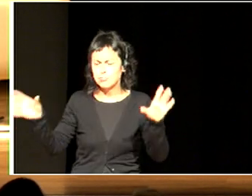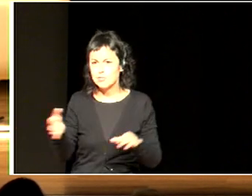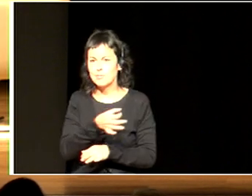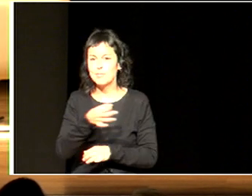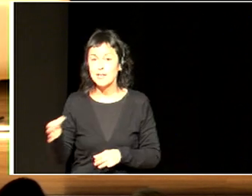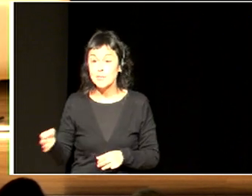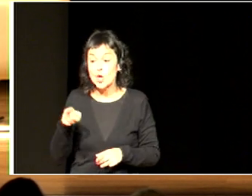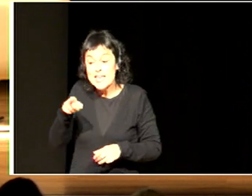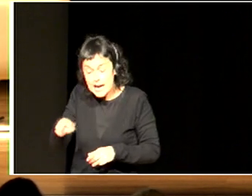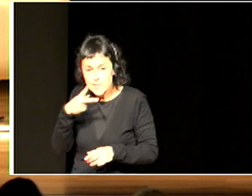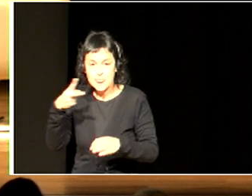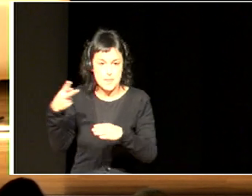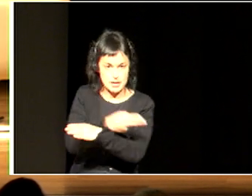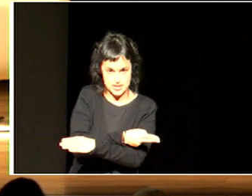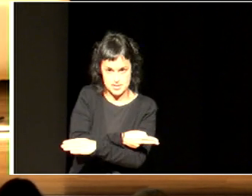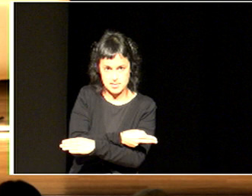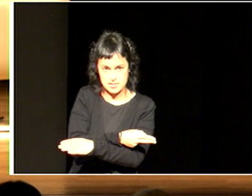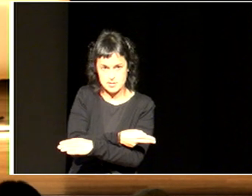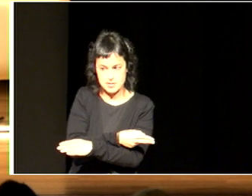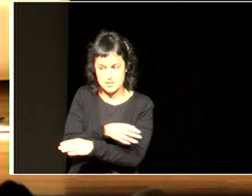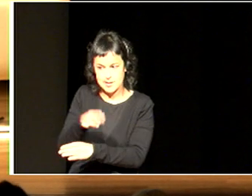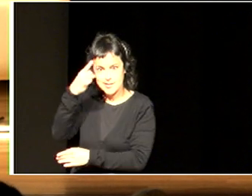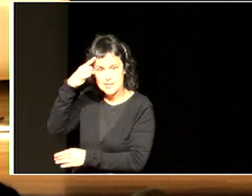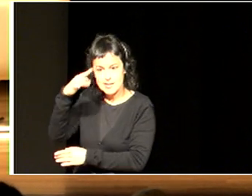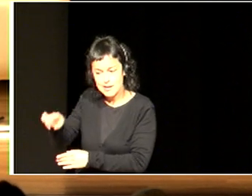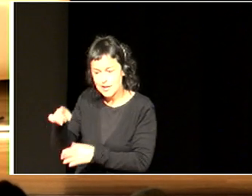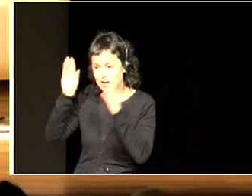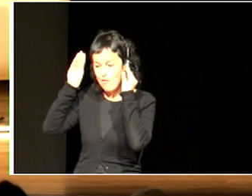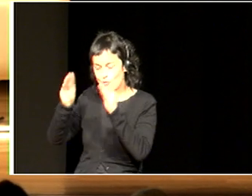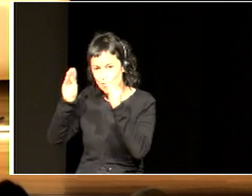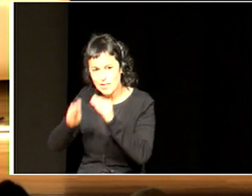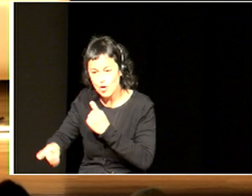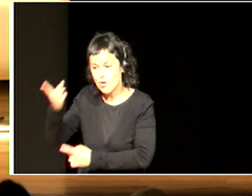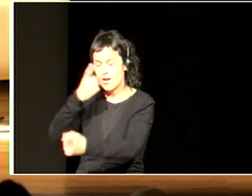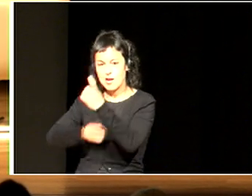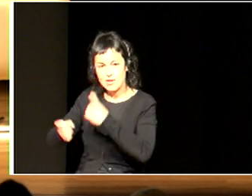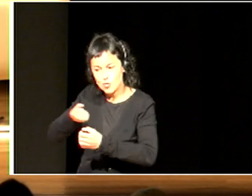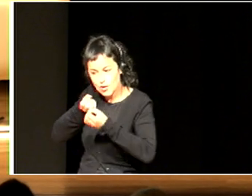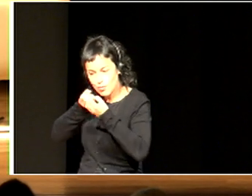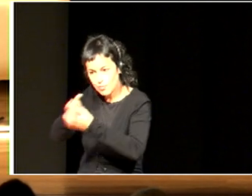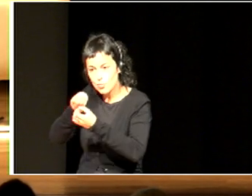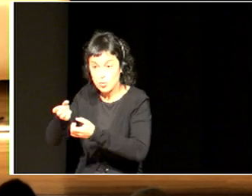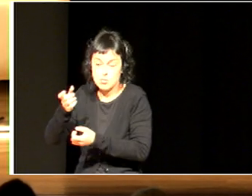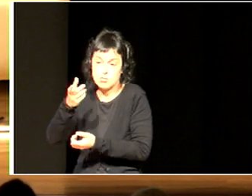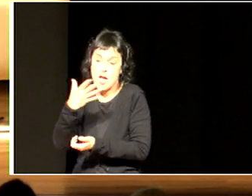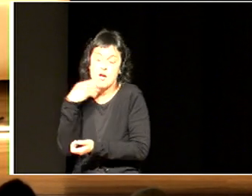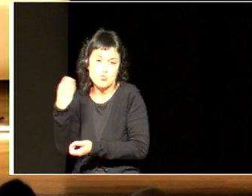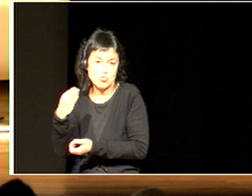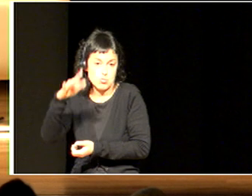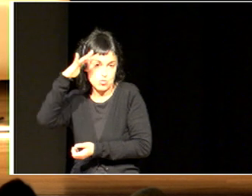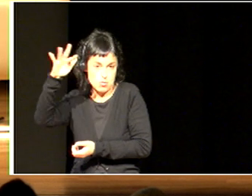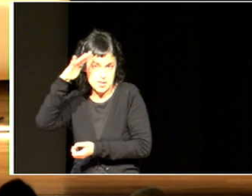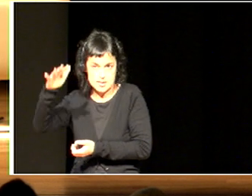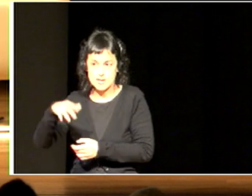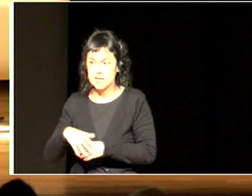explicación desde el saber desde la formación y la información a las personas adolescentes y desde ahí